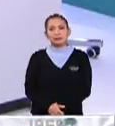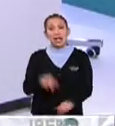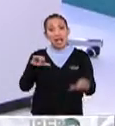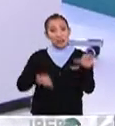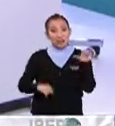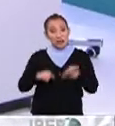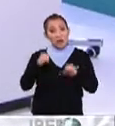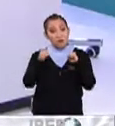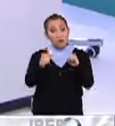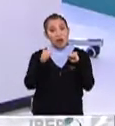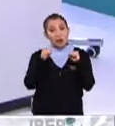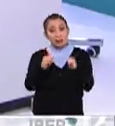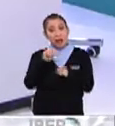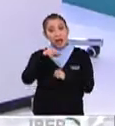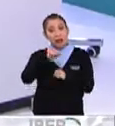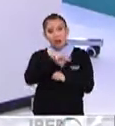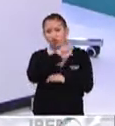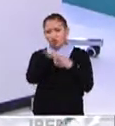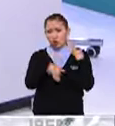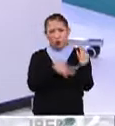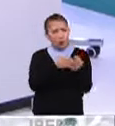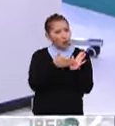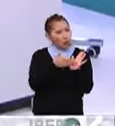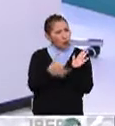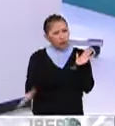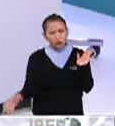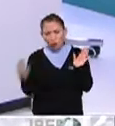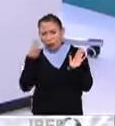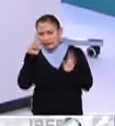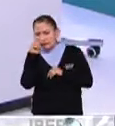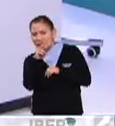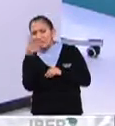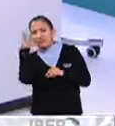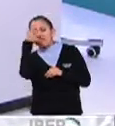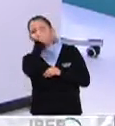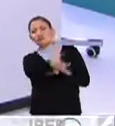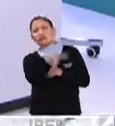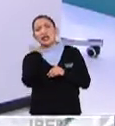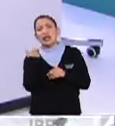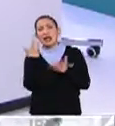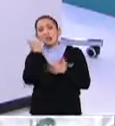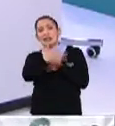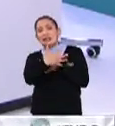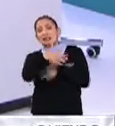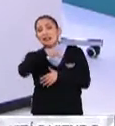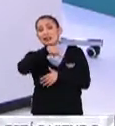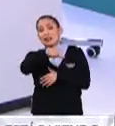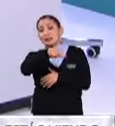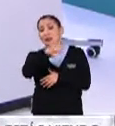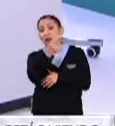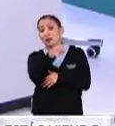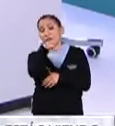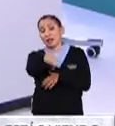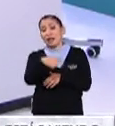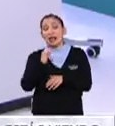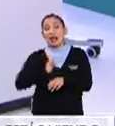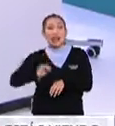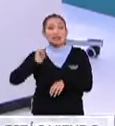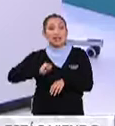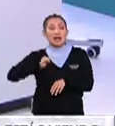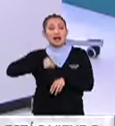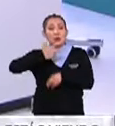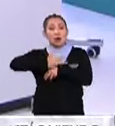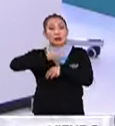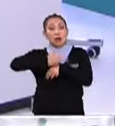Actividades intensas de la CEGIB, Ana Cristina, todo esto ya con la mira fija en lo que va a ser el 15 y 16 de noviembre en la antigua